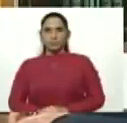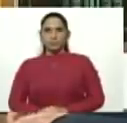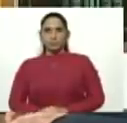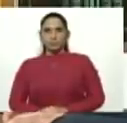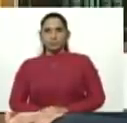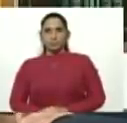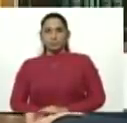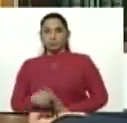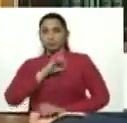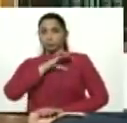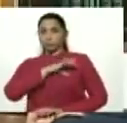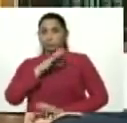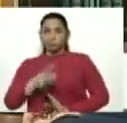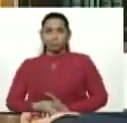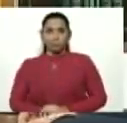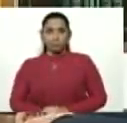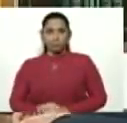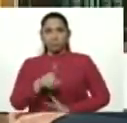Chile,